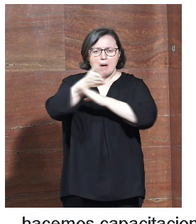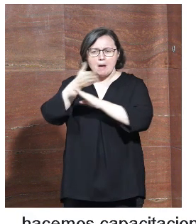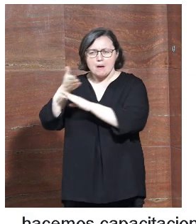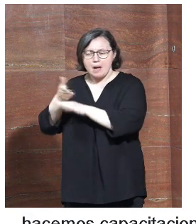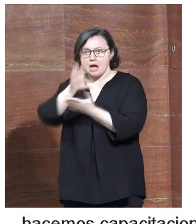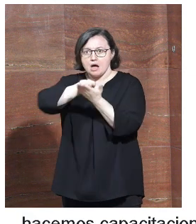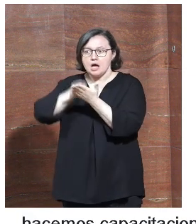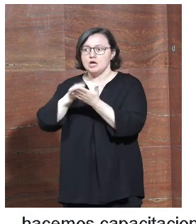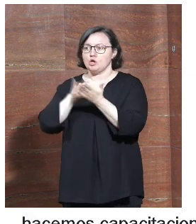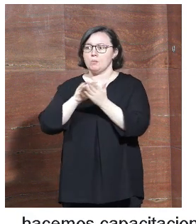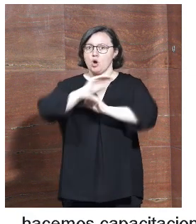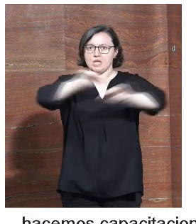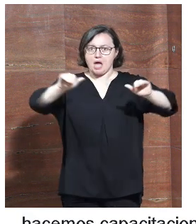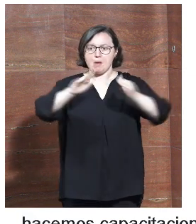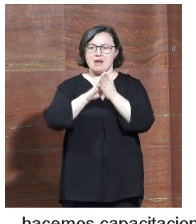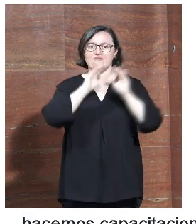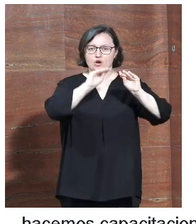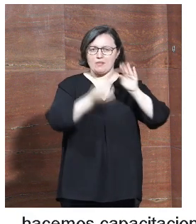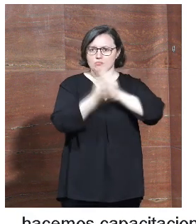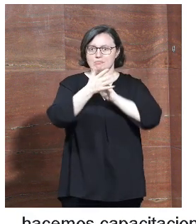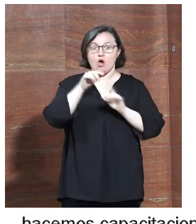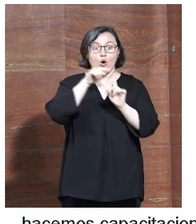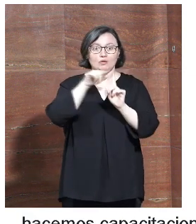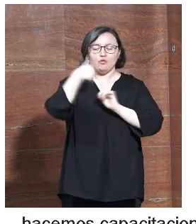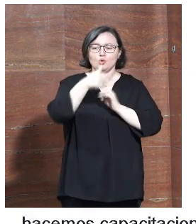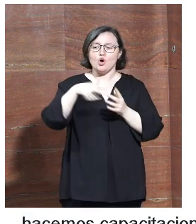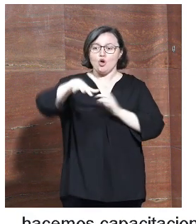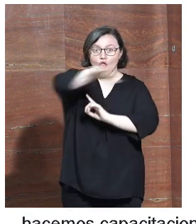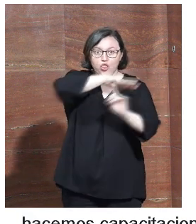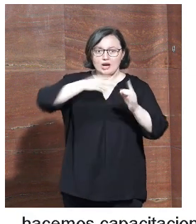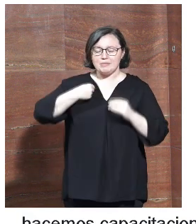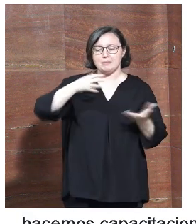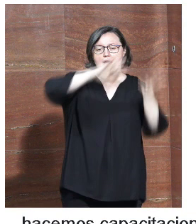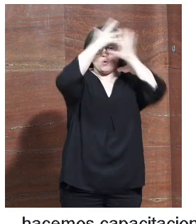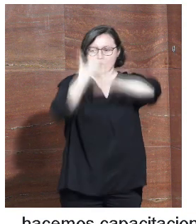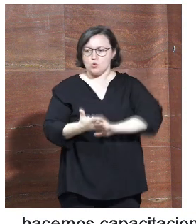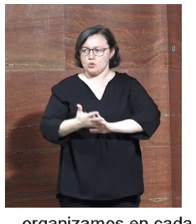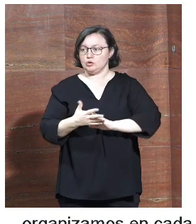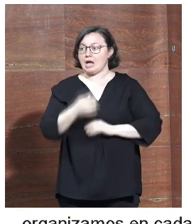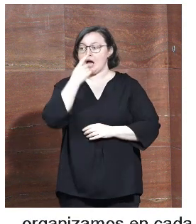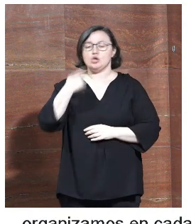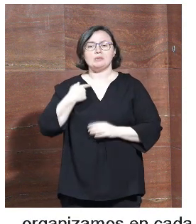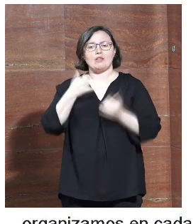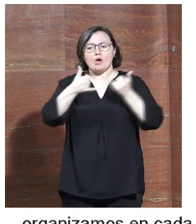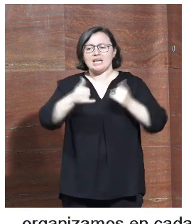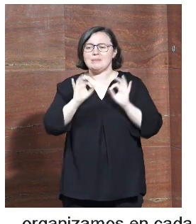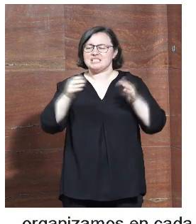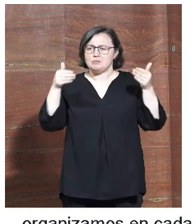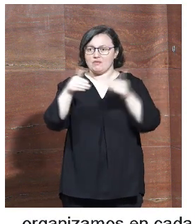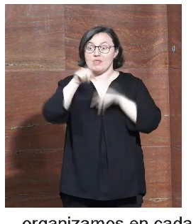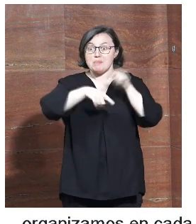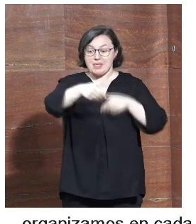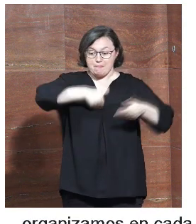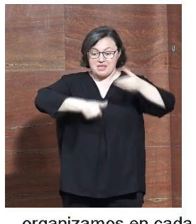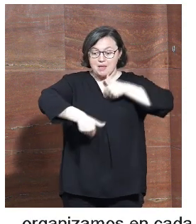estemos, por generar esta transformación, ¿no? Luego ya el año pasado cogimos un eje más específico basado en las demandas, sí, que